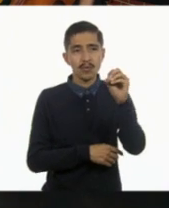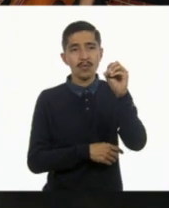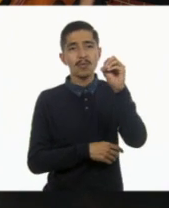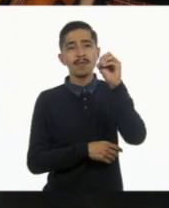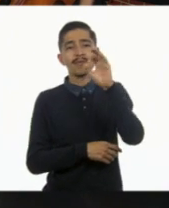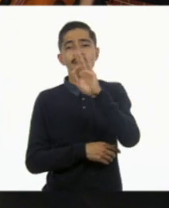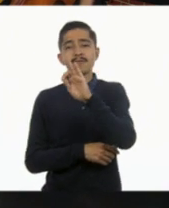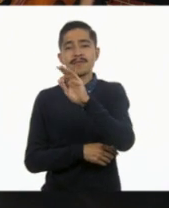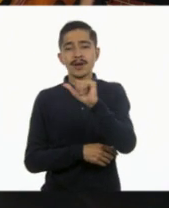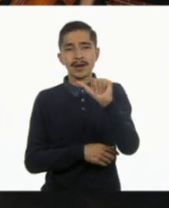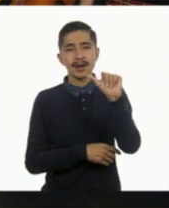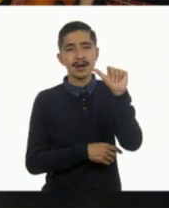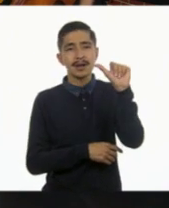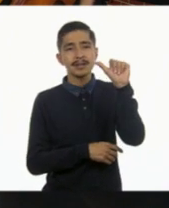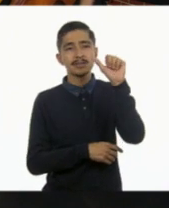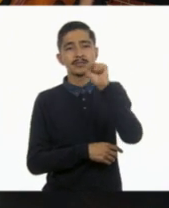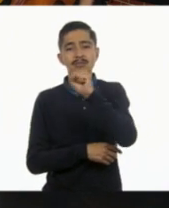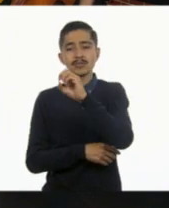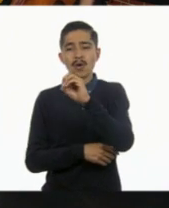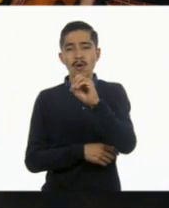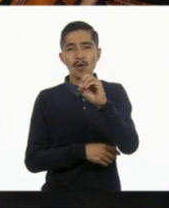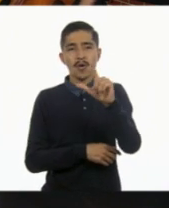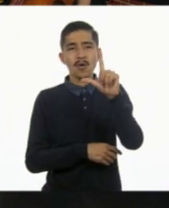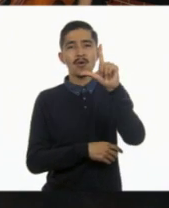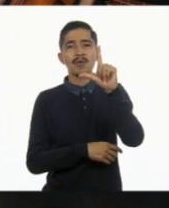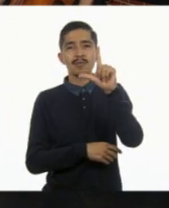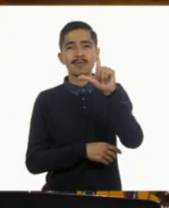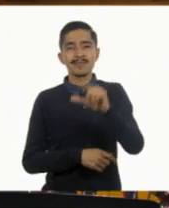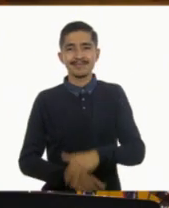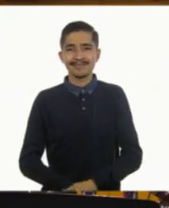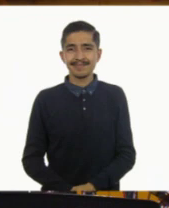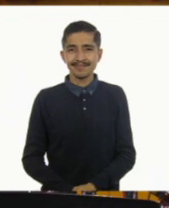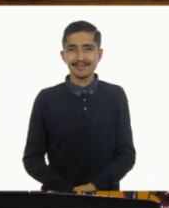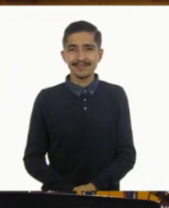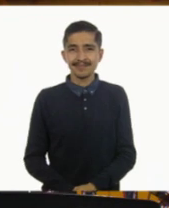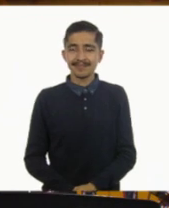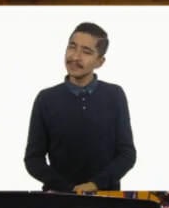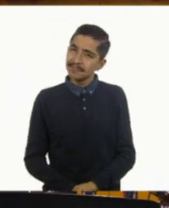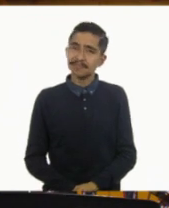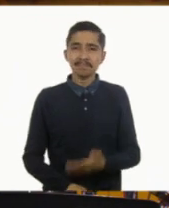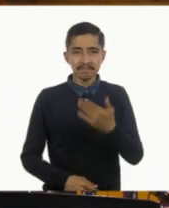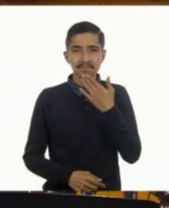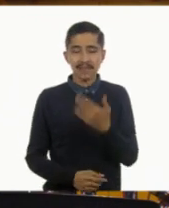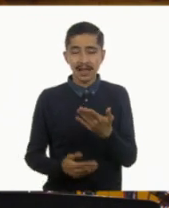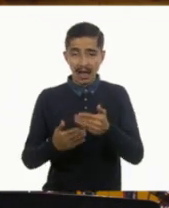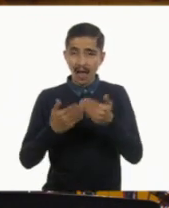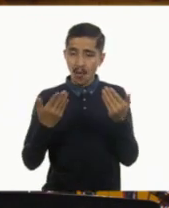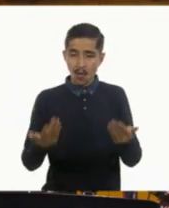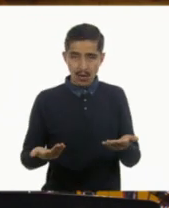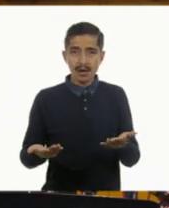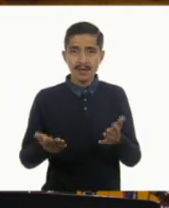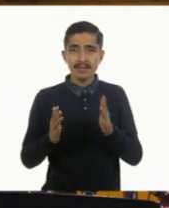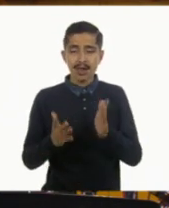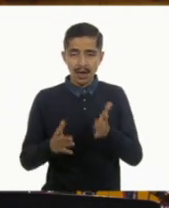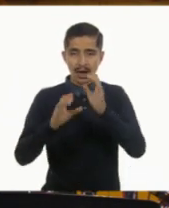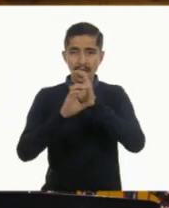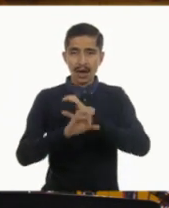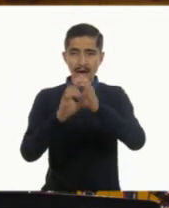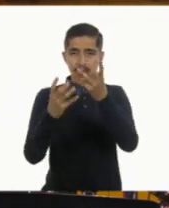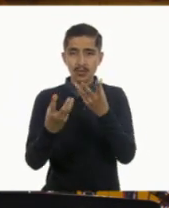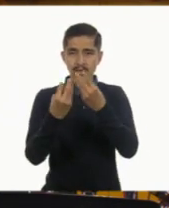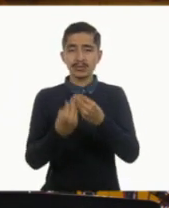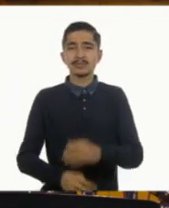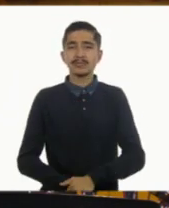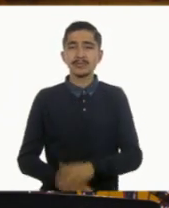do, fa, sol. Bueno, ahora sí, lo entonaremos